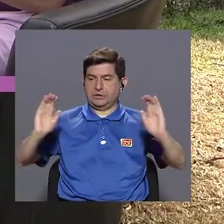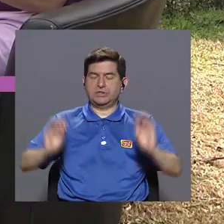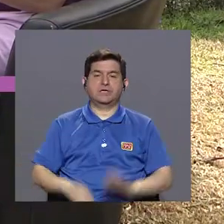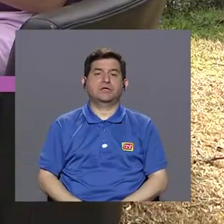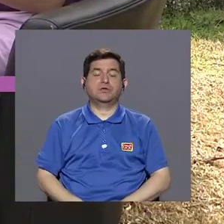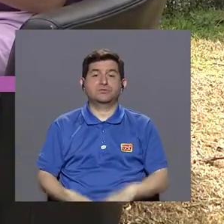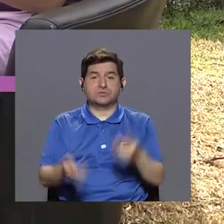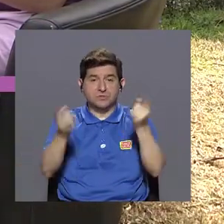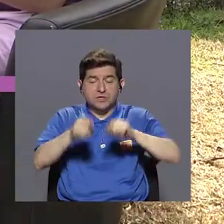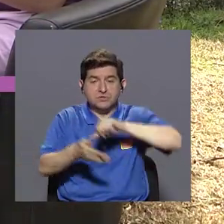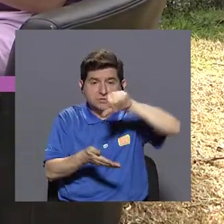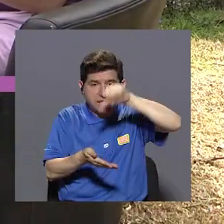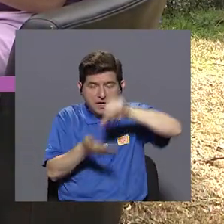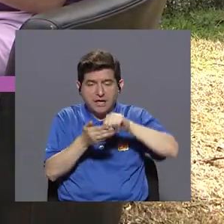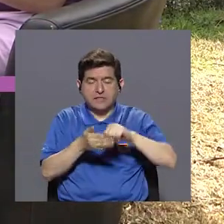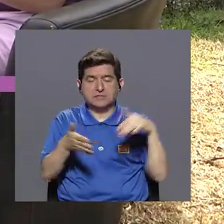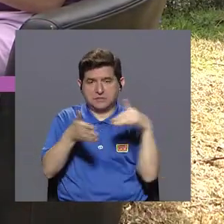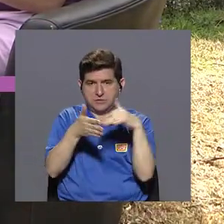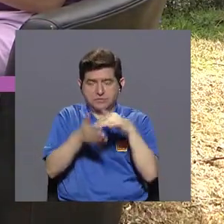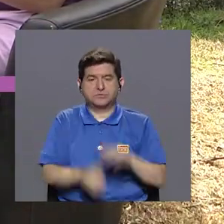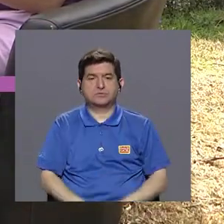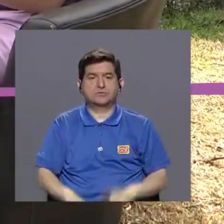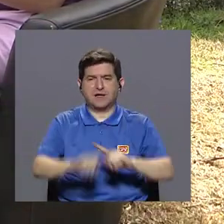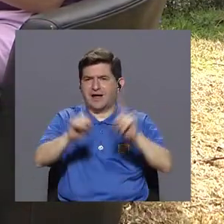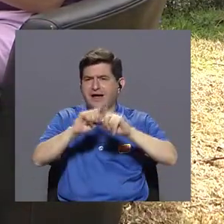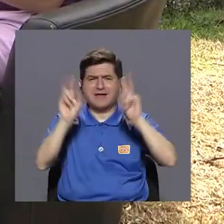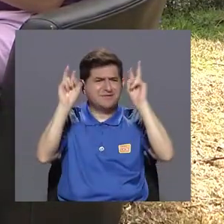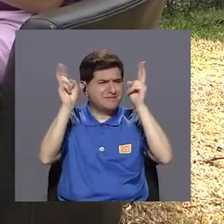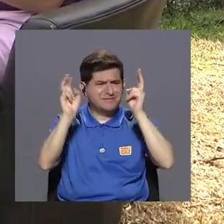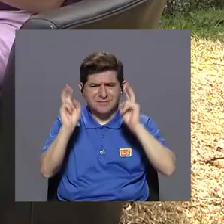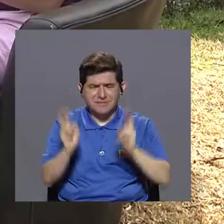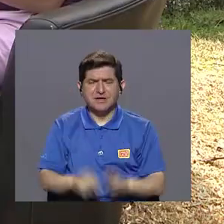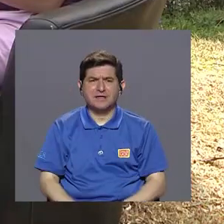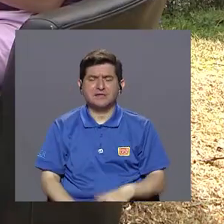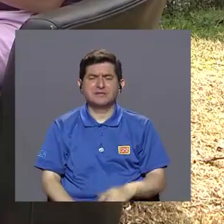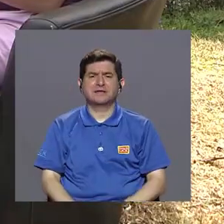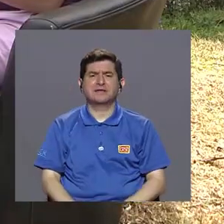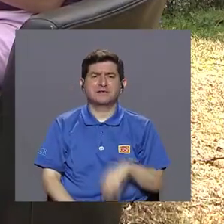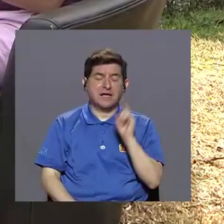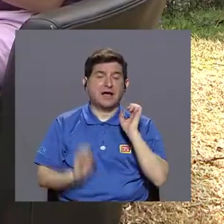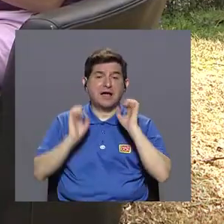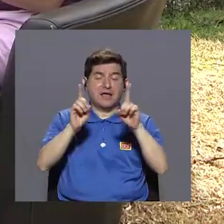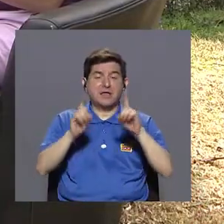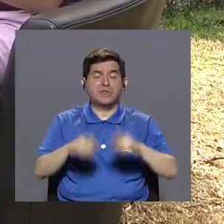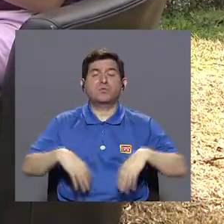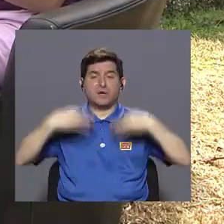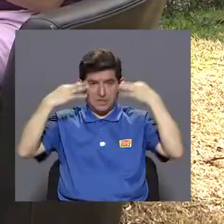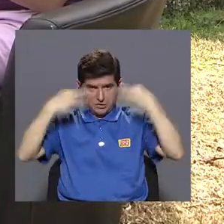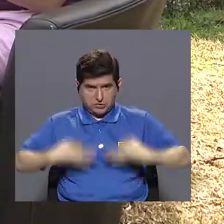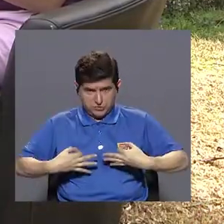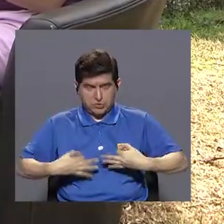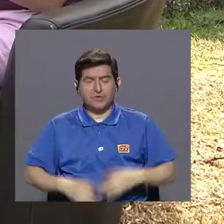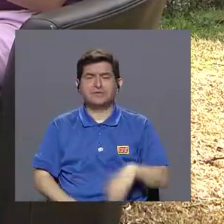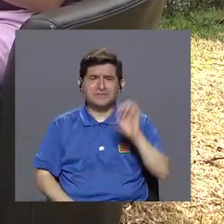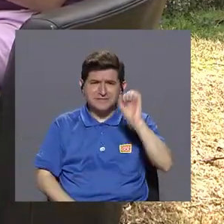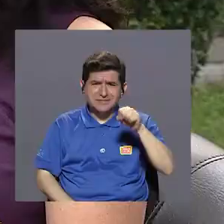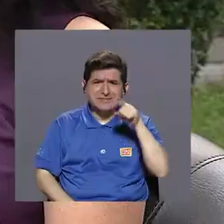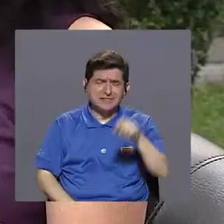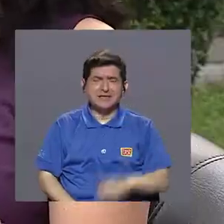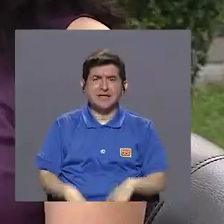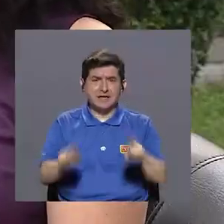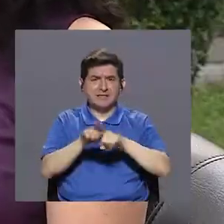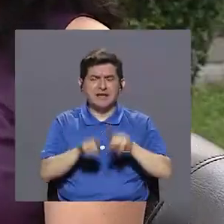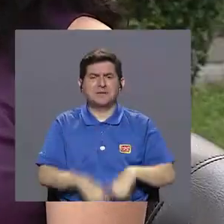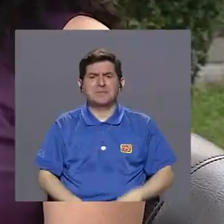En centros escolares. Digamos, como pueden ver, son muchos temas. Sí, estaba viendo, perdón. Educación física. Eso le iba a decir, en educación física, en